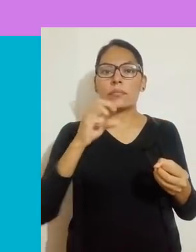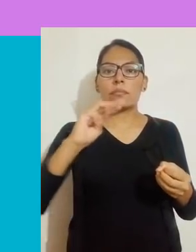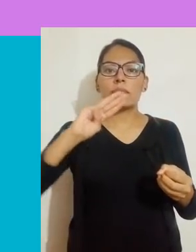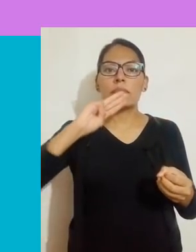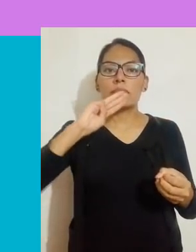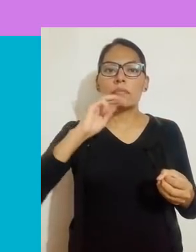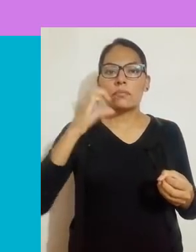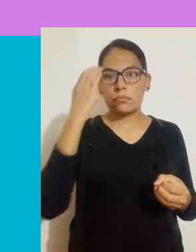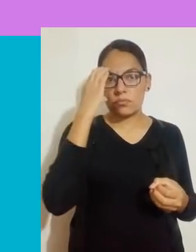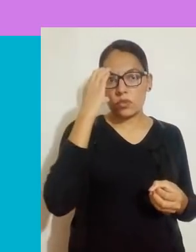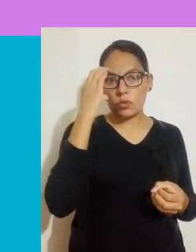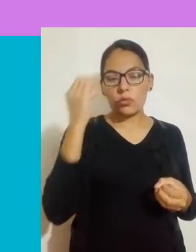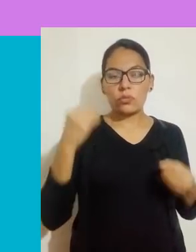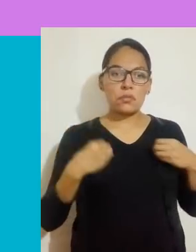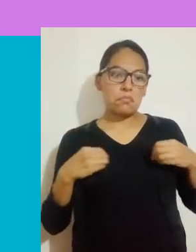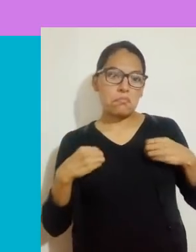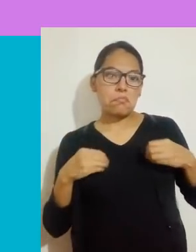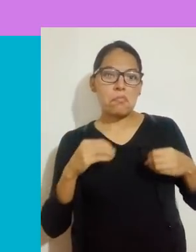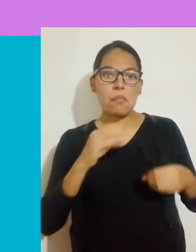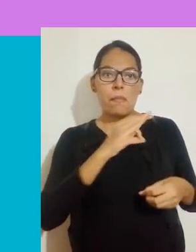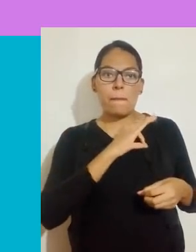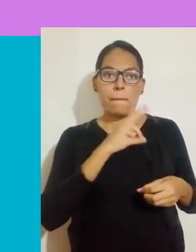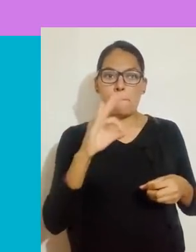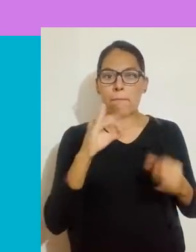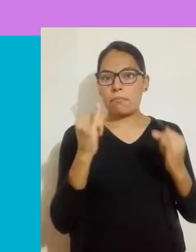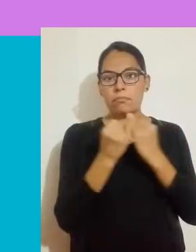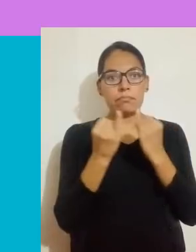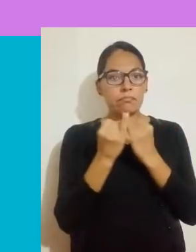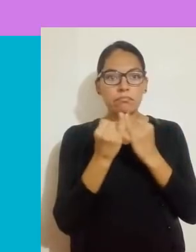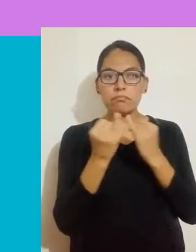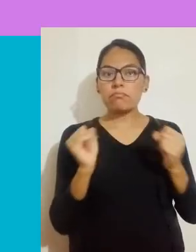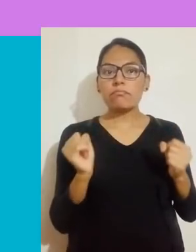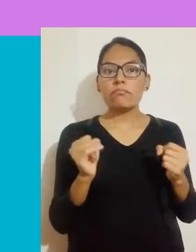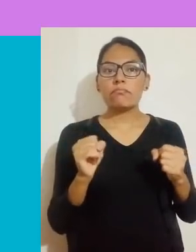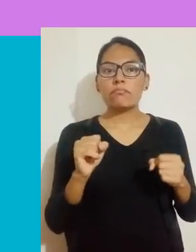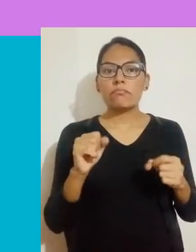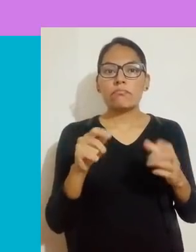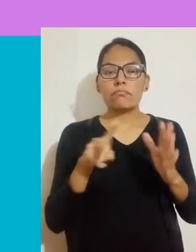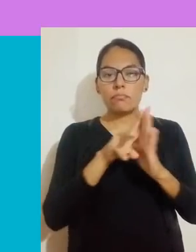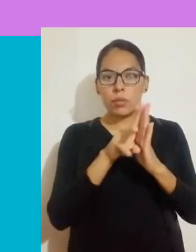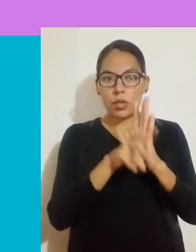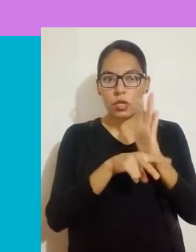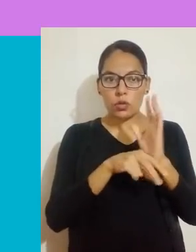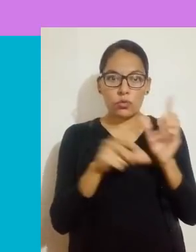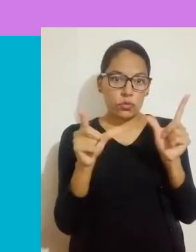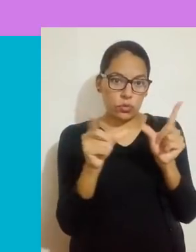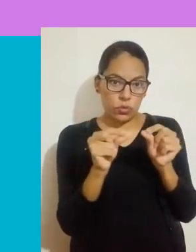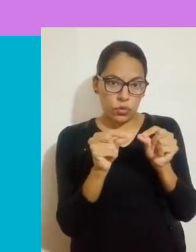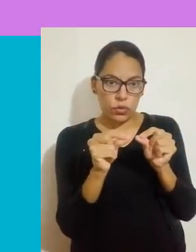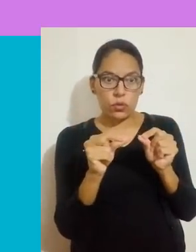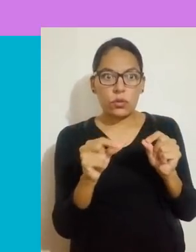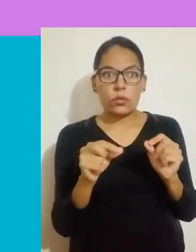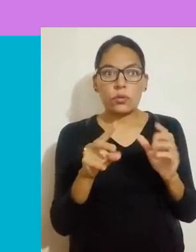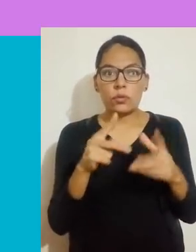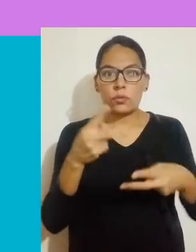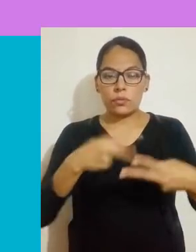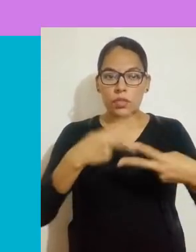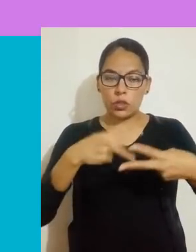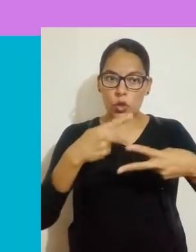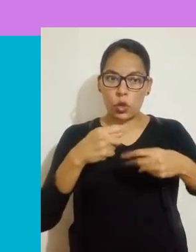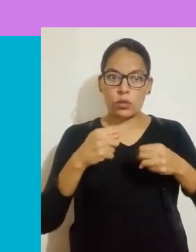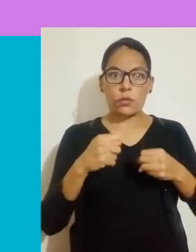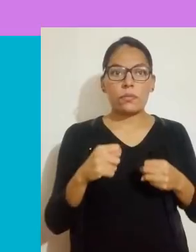fácil acceso, ya que la mayoría de los padres la saben usar. También puedes utilizar para videos